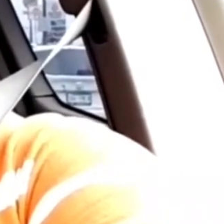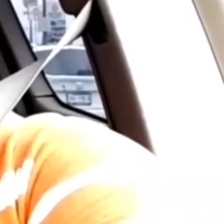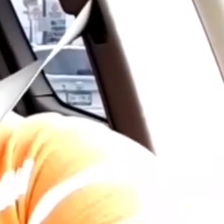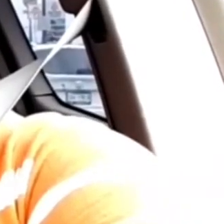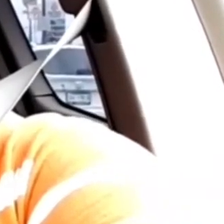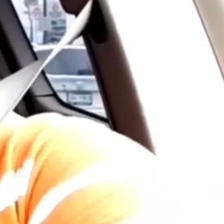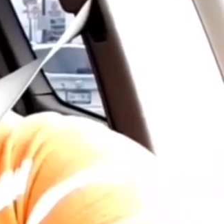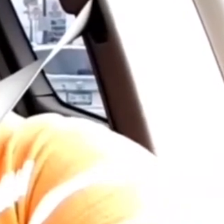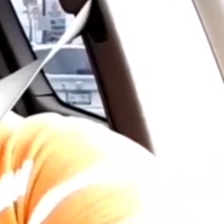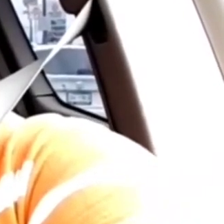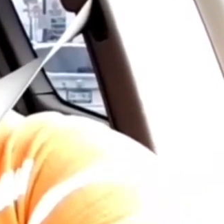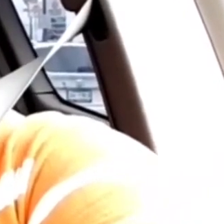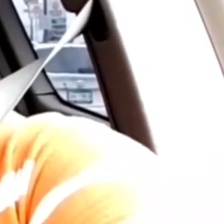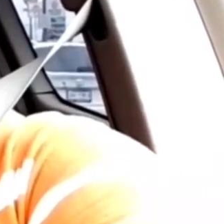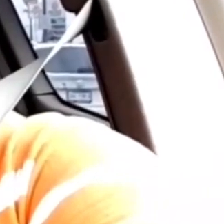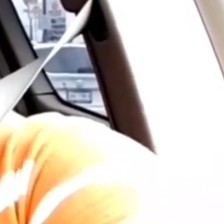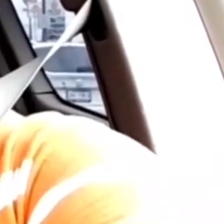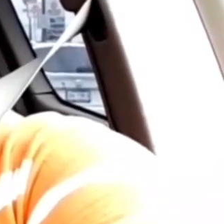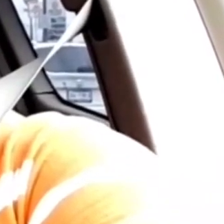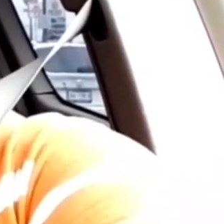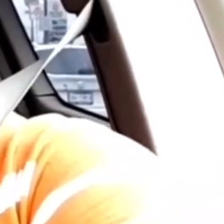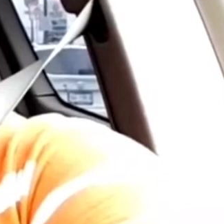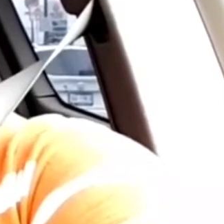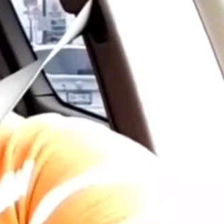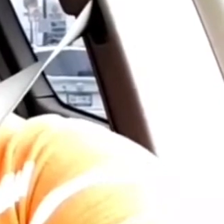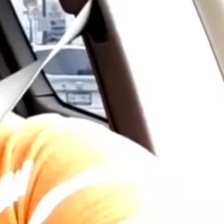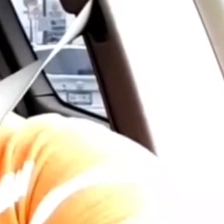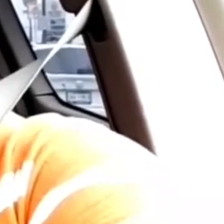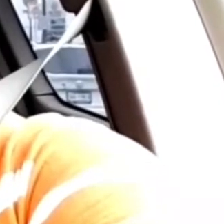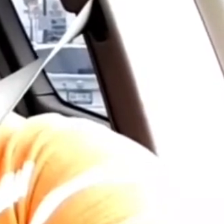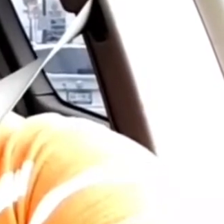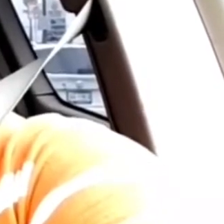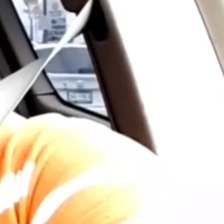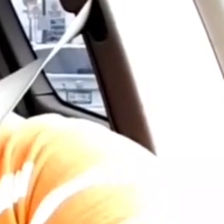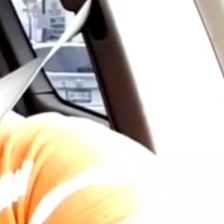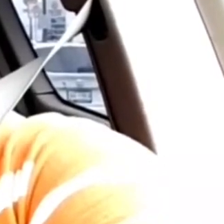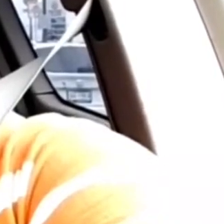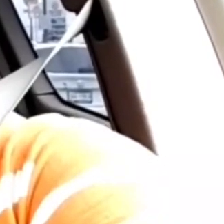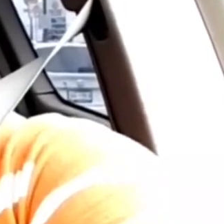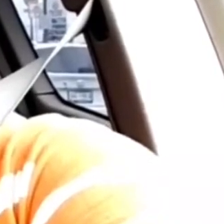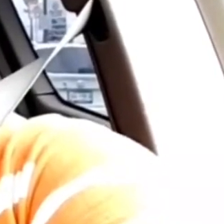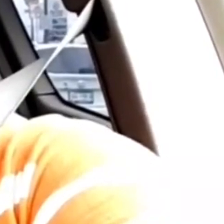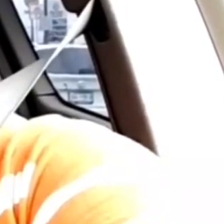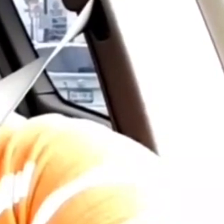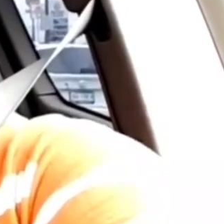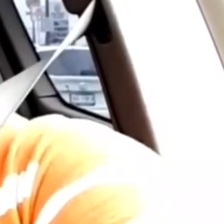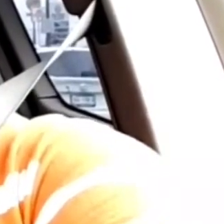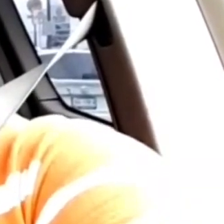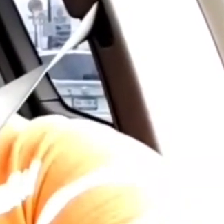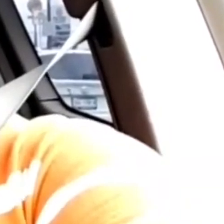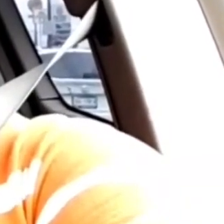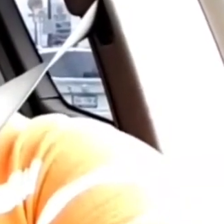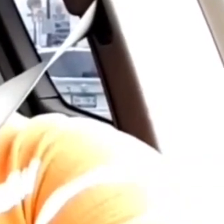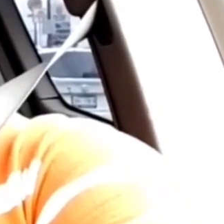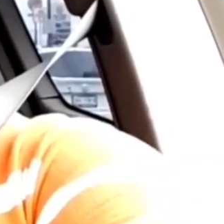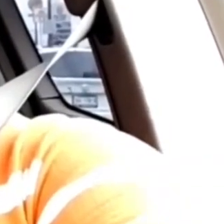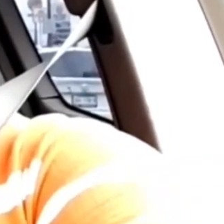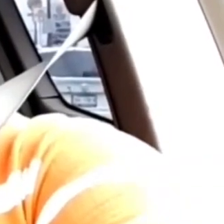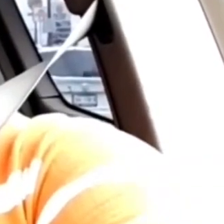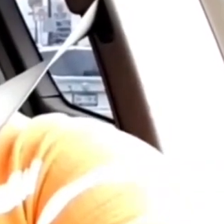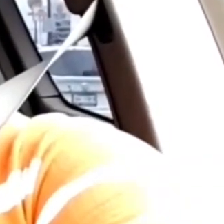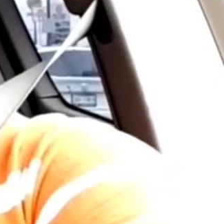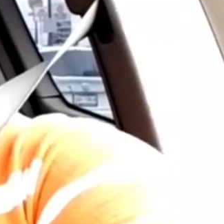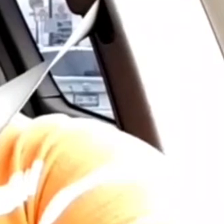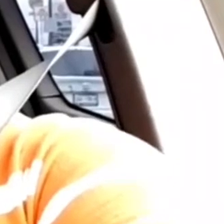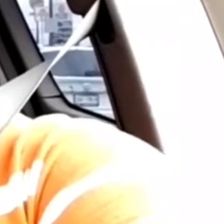de Gobernadores porque el gobierno federal que dirige AMLO no les da más dinero para sus despilfarros. Y también hoy,